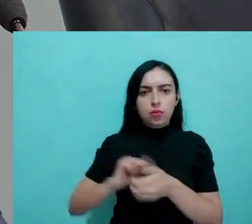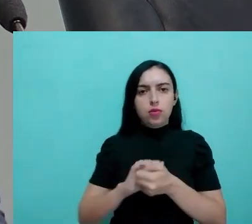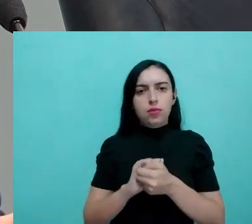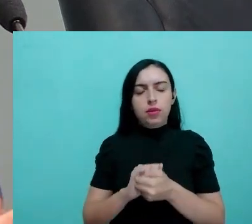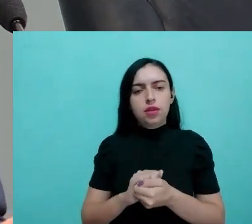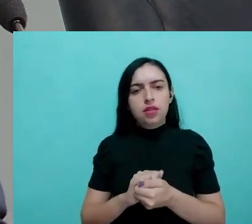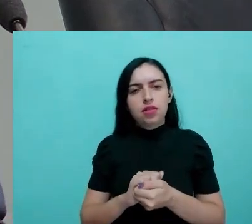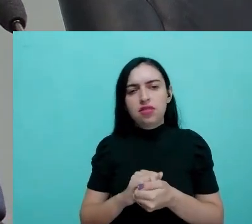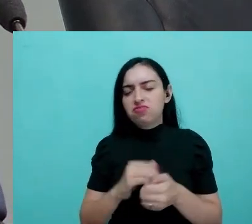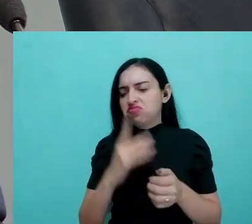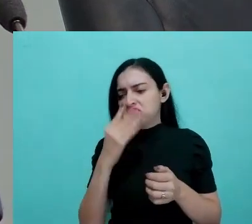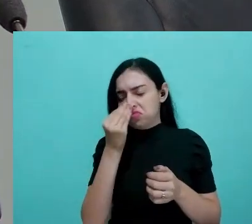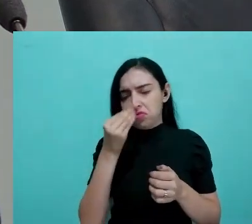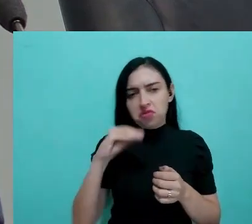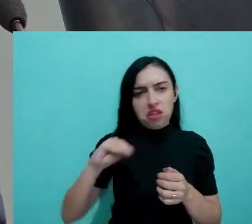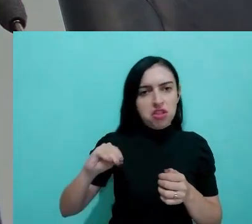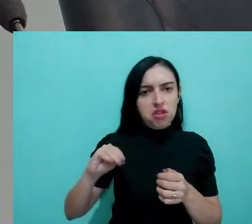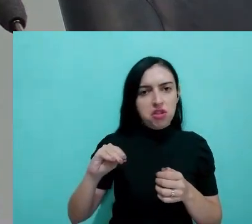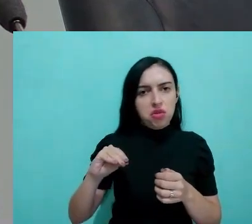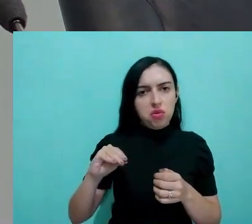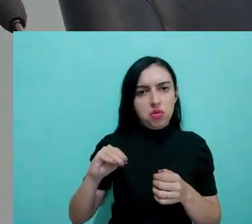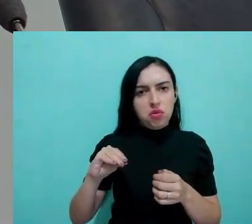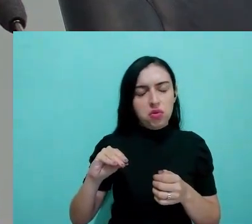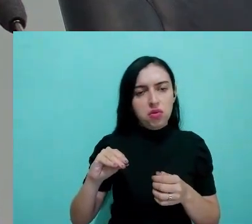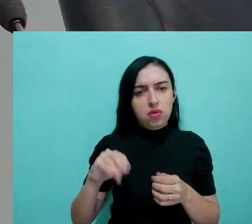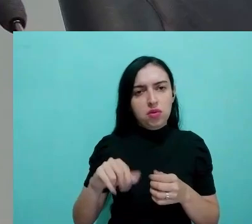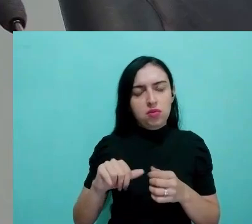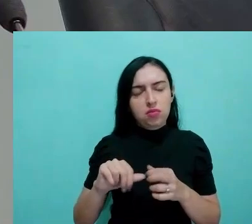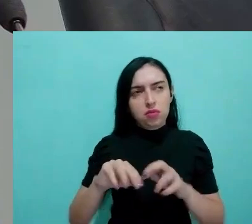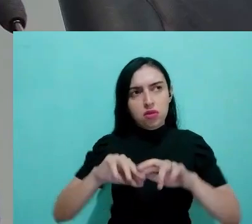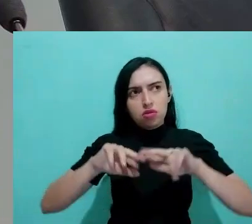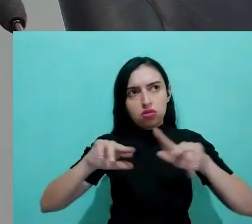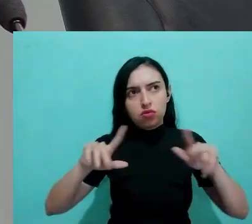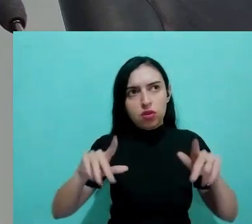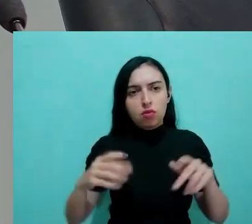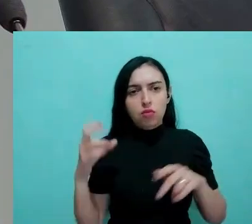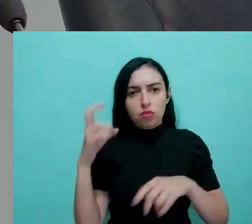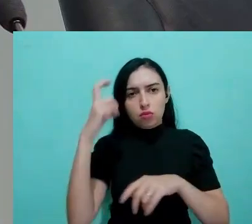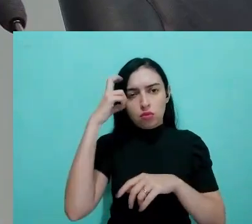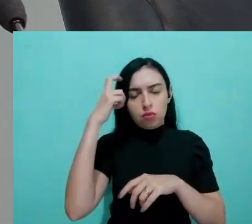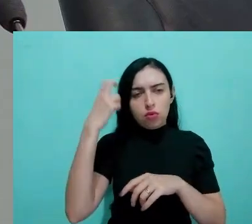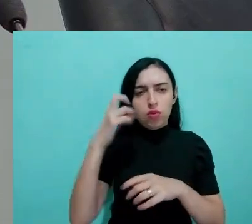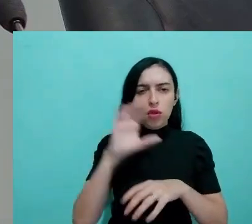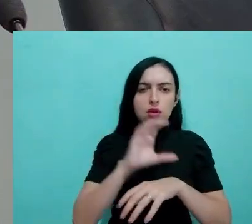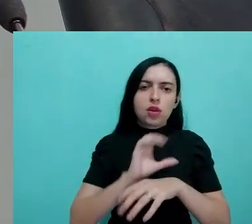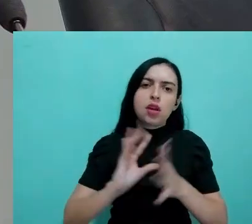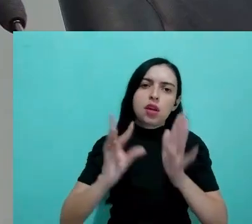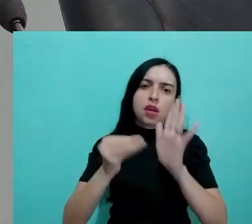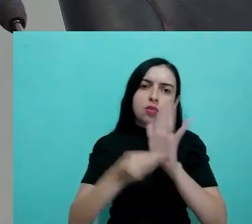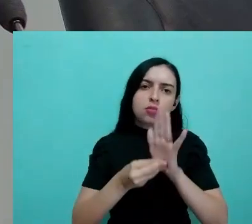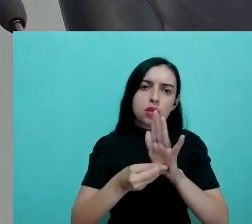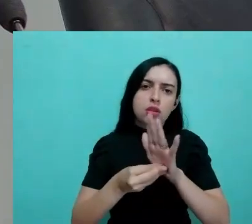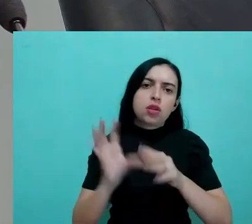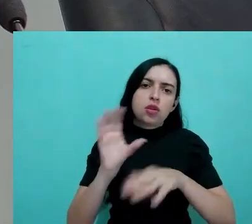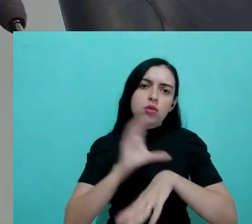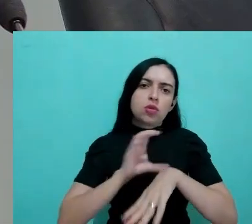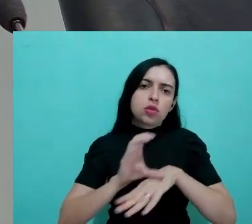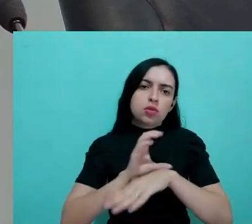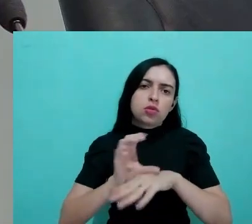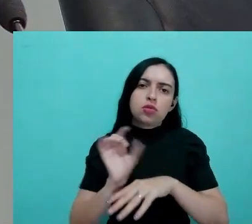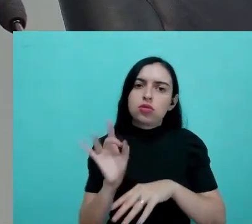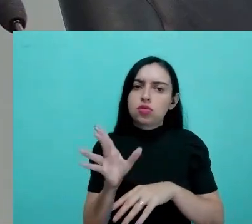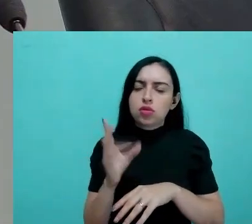pero básicamente es la idea. Y se desarrolló una cultura de la enmienda constitucional solo bajo la Quinta